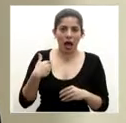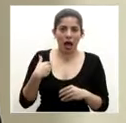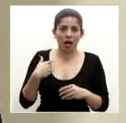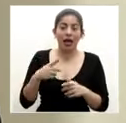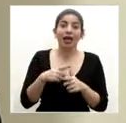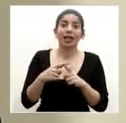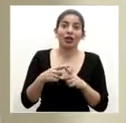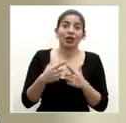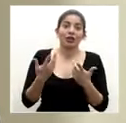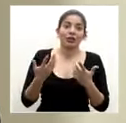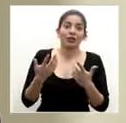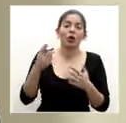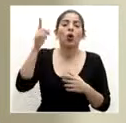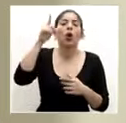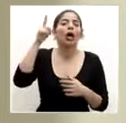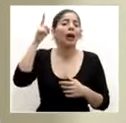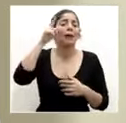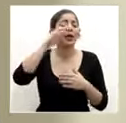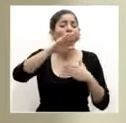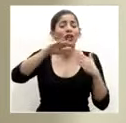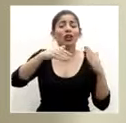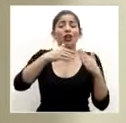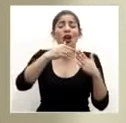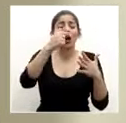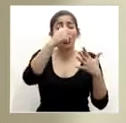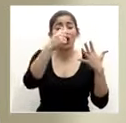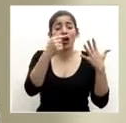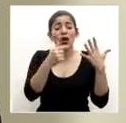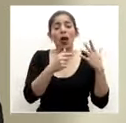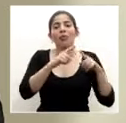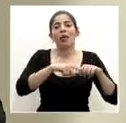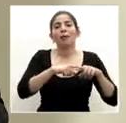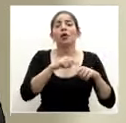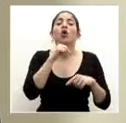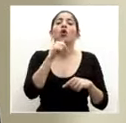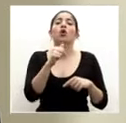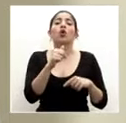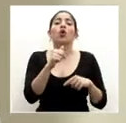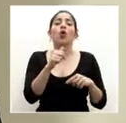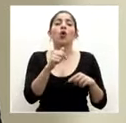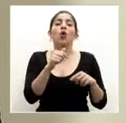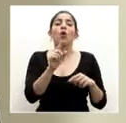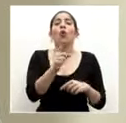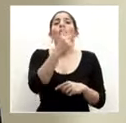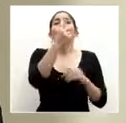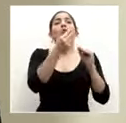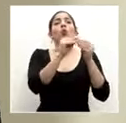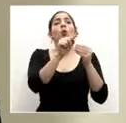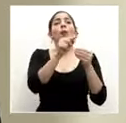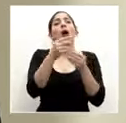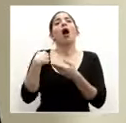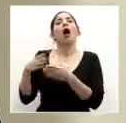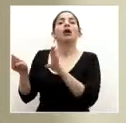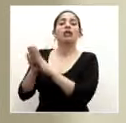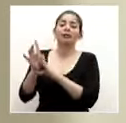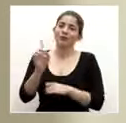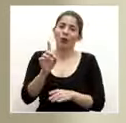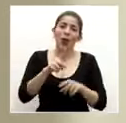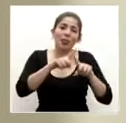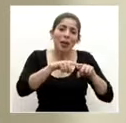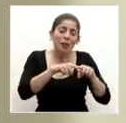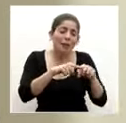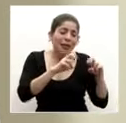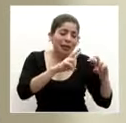obviamente me tiene que alertar. Obviamente todos esos factores se conjugan y no es una combinación única, sino que tenemos que valorar justamente